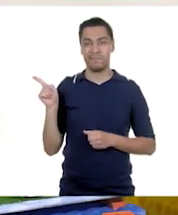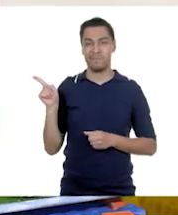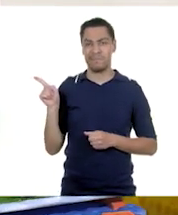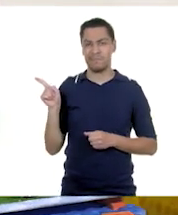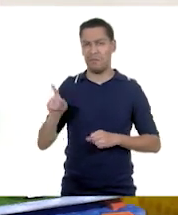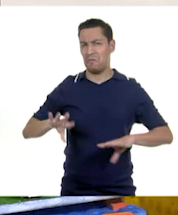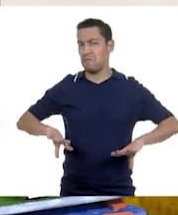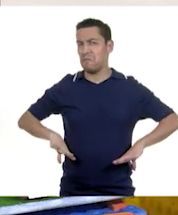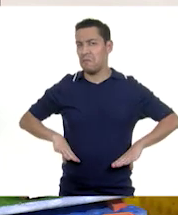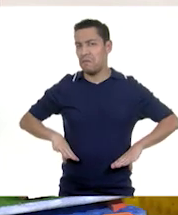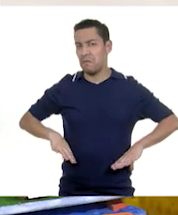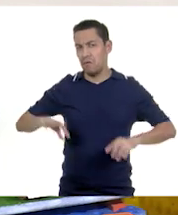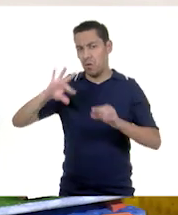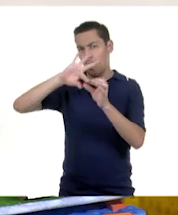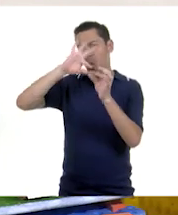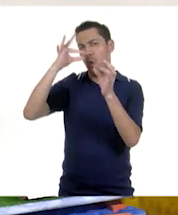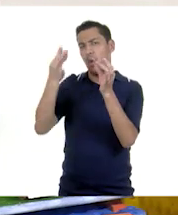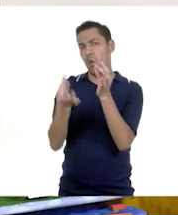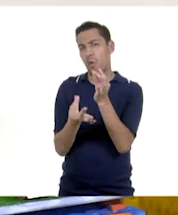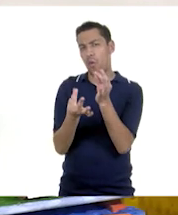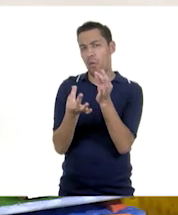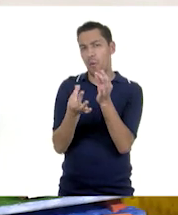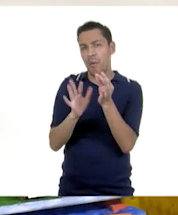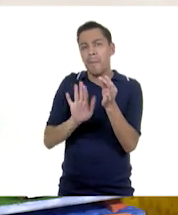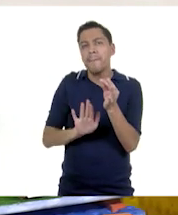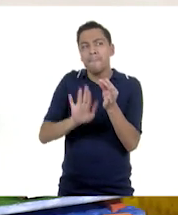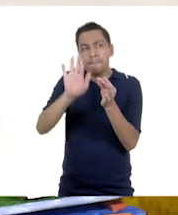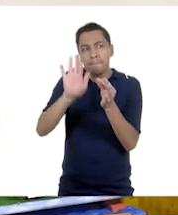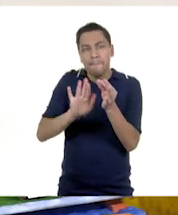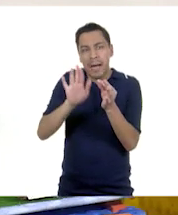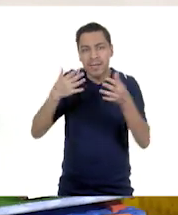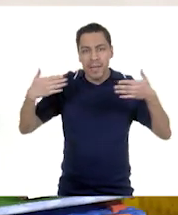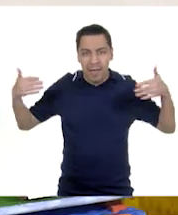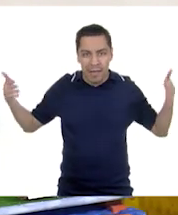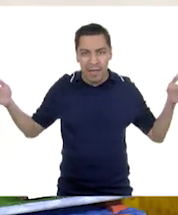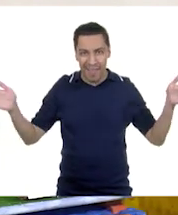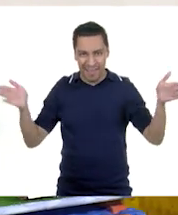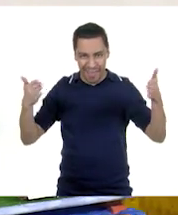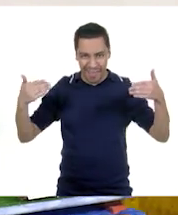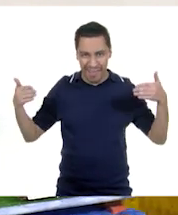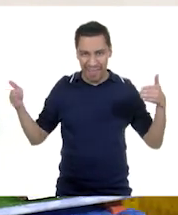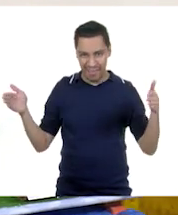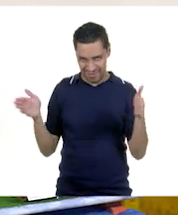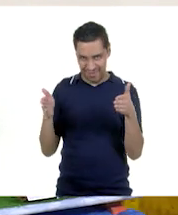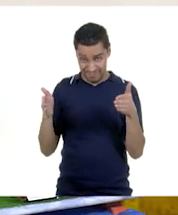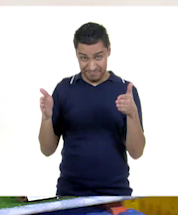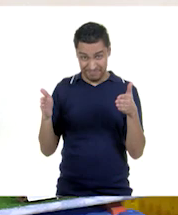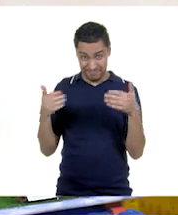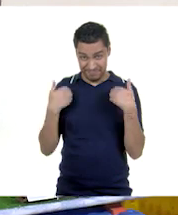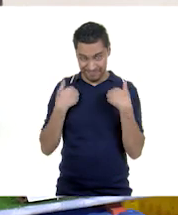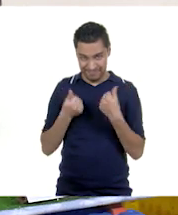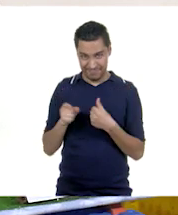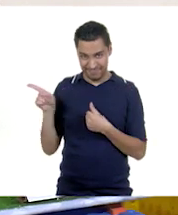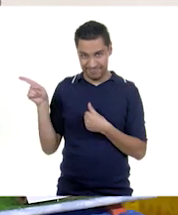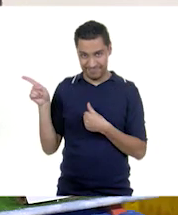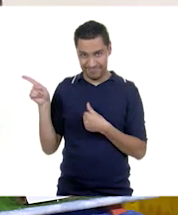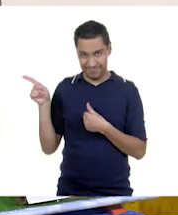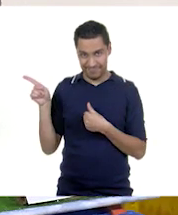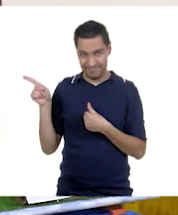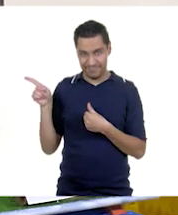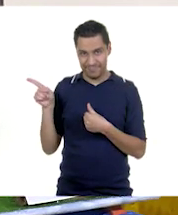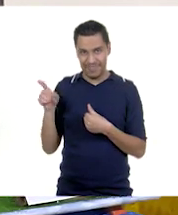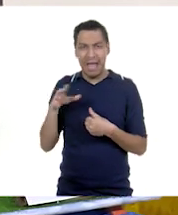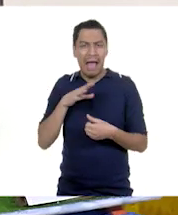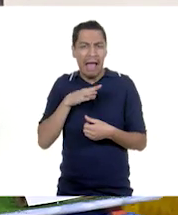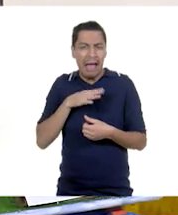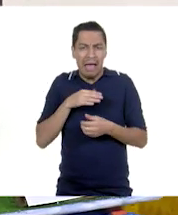si observan sus hojas, parecen como si fueran algunas alas. Se les conoce como fronda. Y efectivo, puede